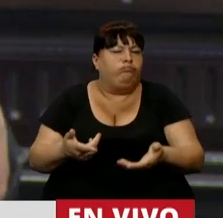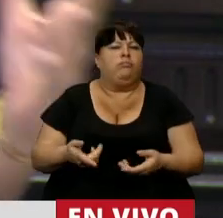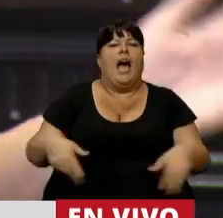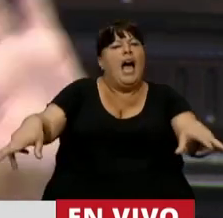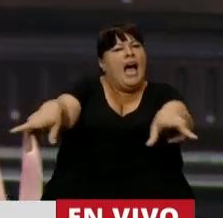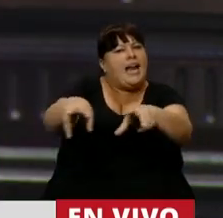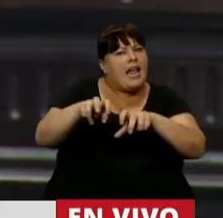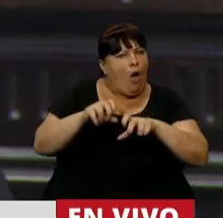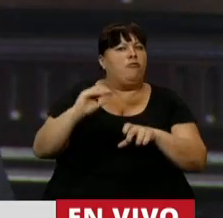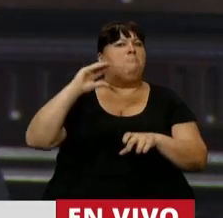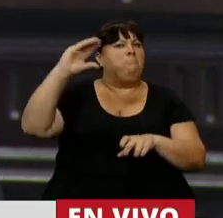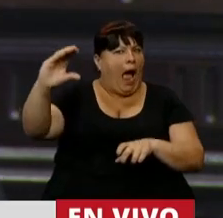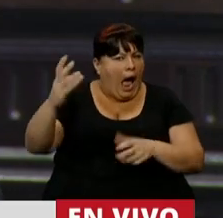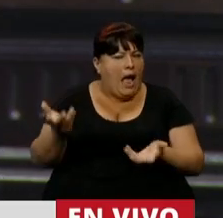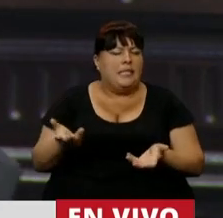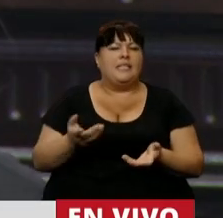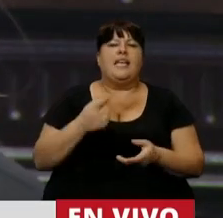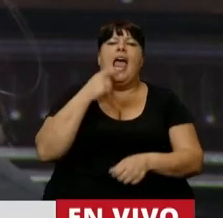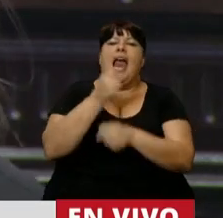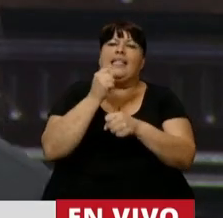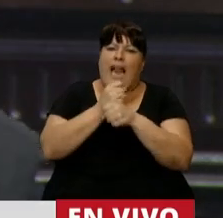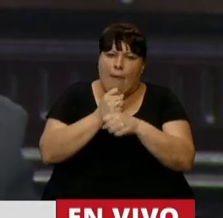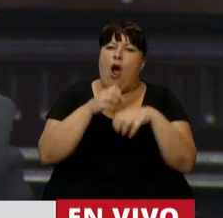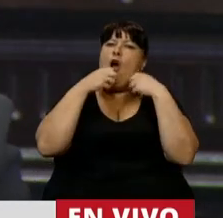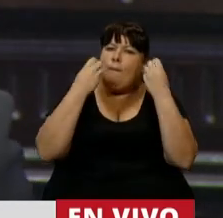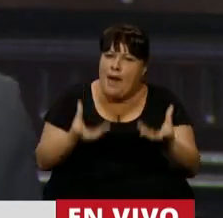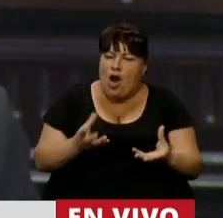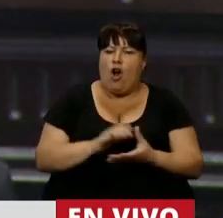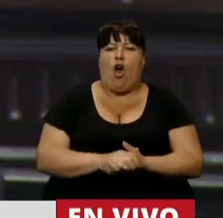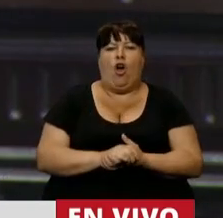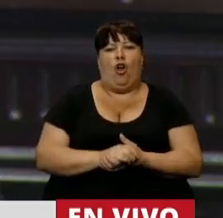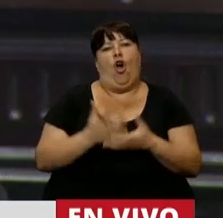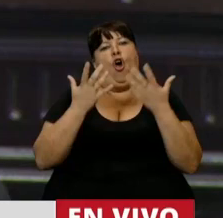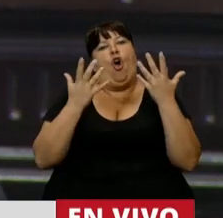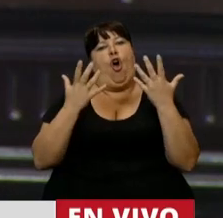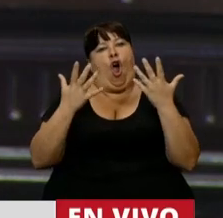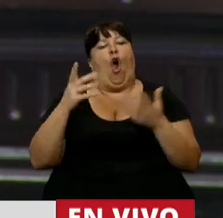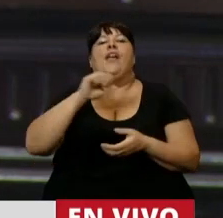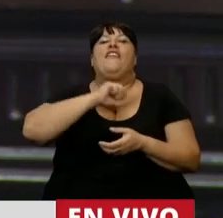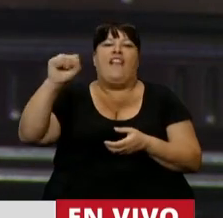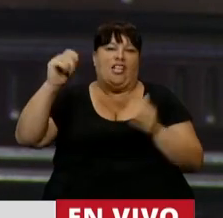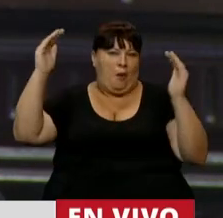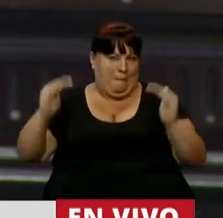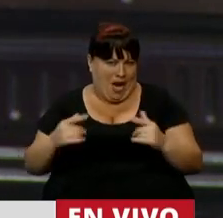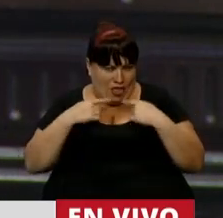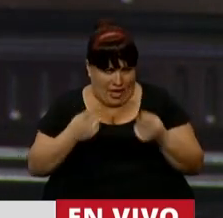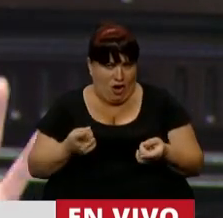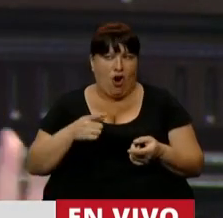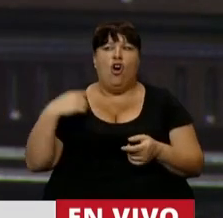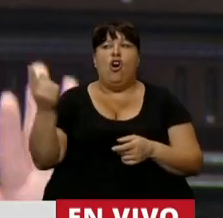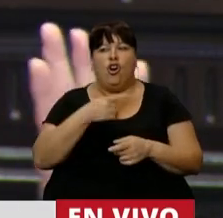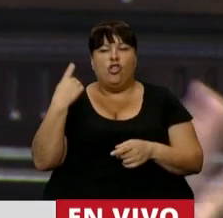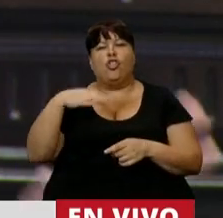la recaudación iba a aumentar, que el empleo iba a mejorar y que, por supuesto, la inflación iba a bajar. Y que